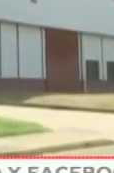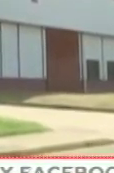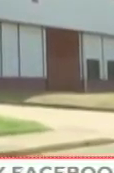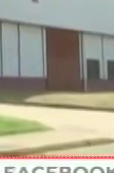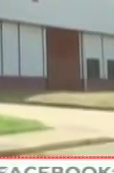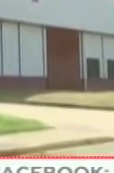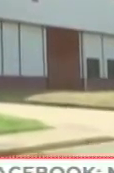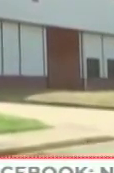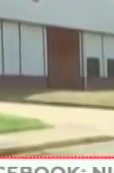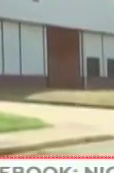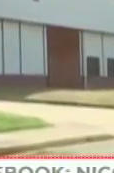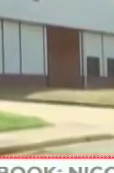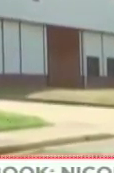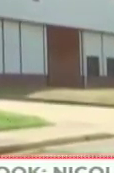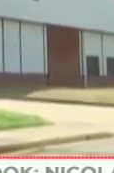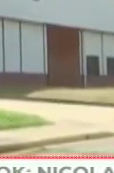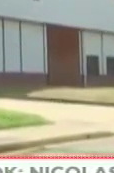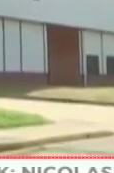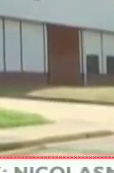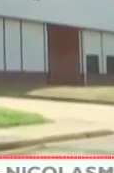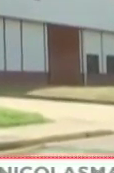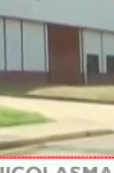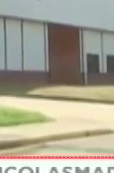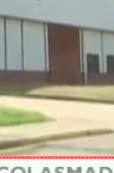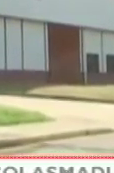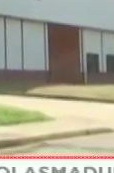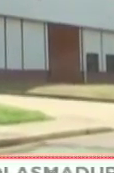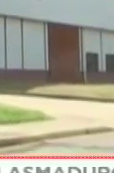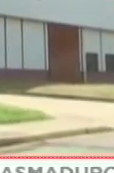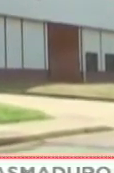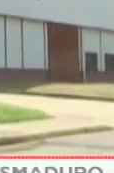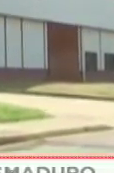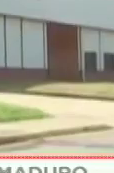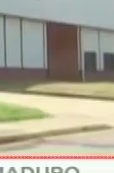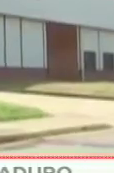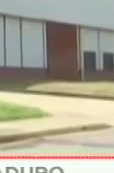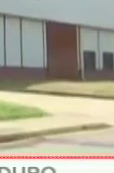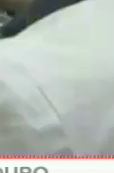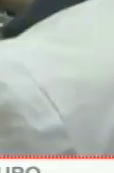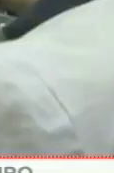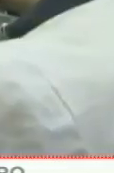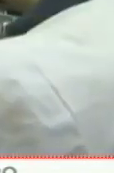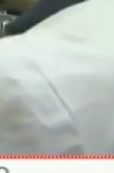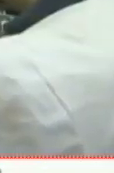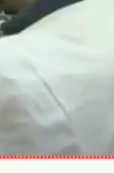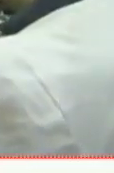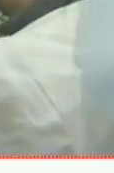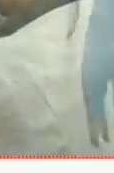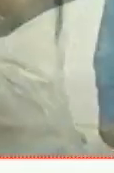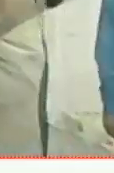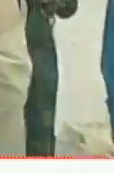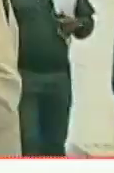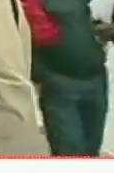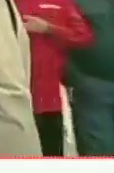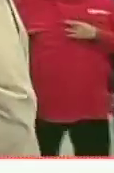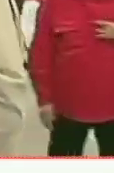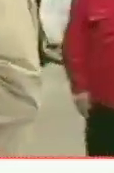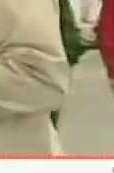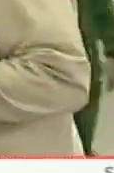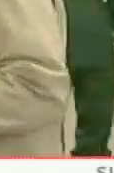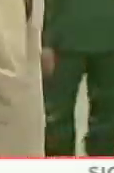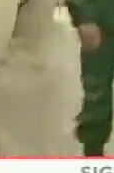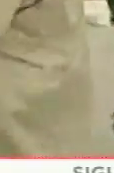acá en el estado Miranda, un complejo importantísimo para el desarrollo